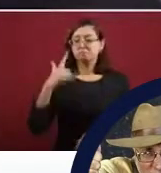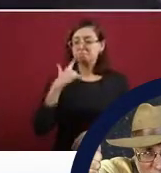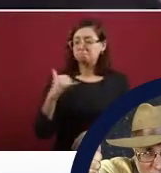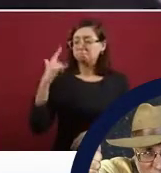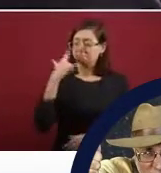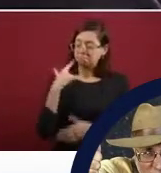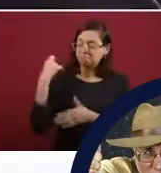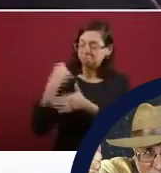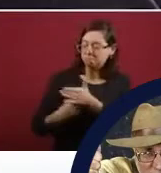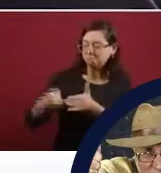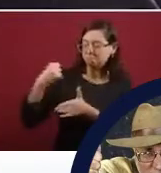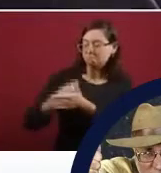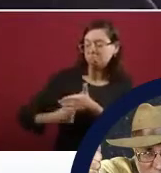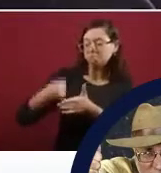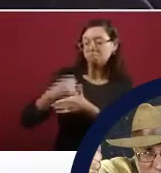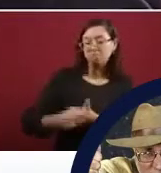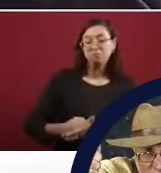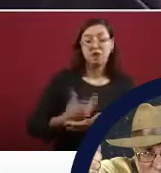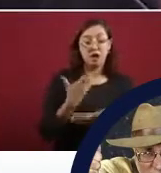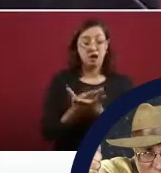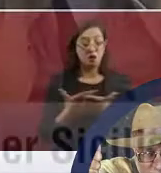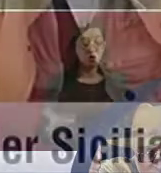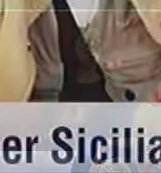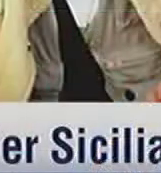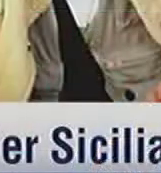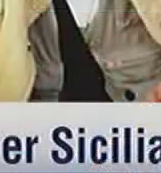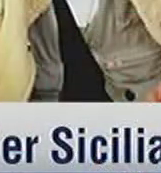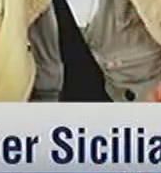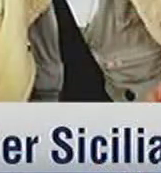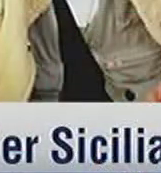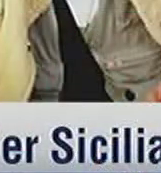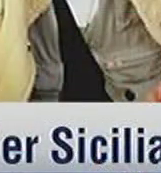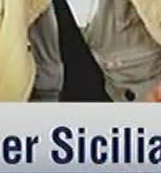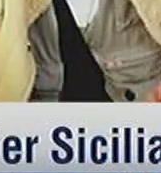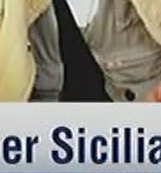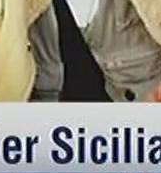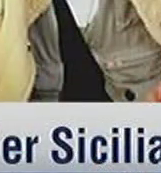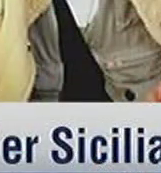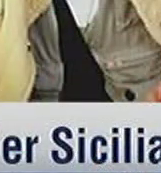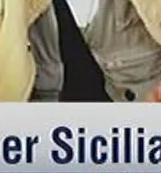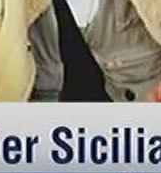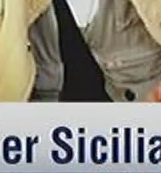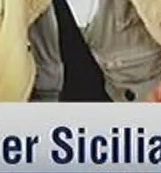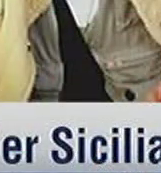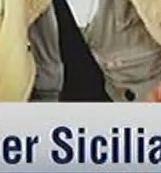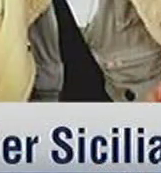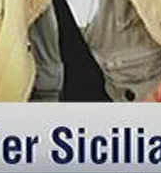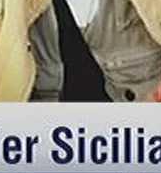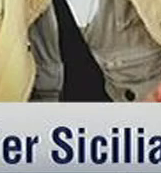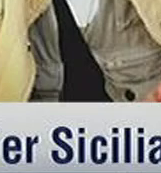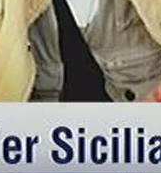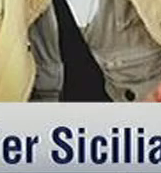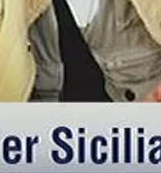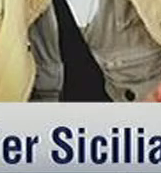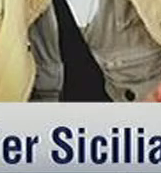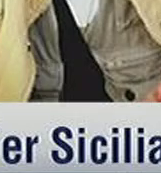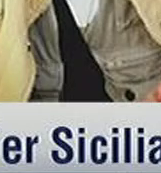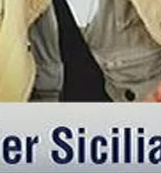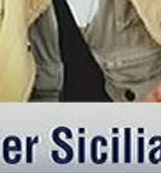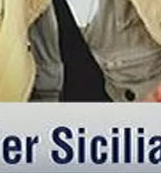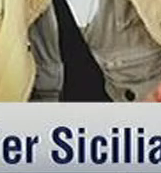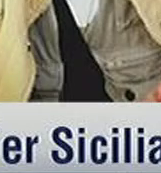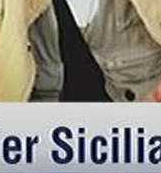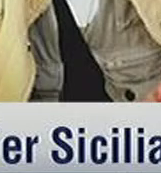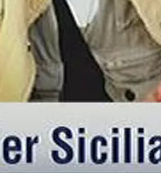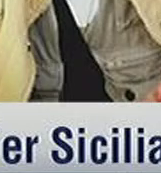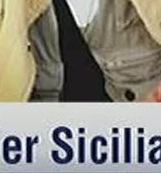invitarías a la marcha, esta va a ser solo de ¿cómo la harías? ¿La vas a hacer en la Ciudad de México o va a ser una marcha nacional que estás